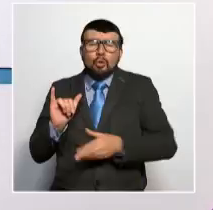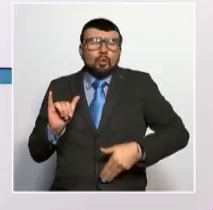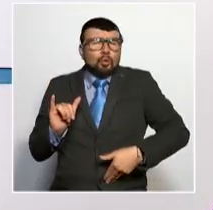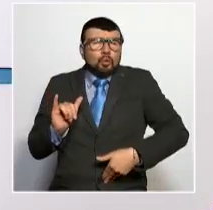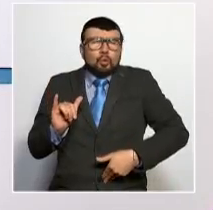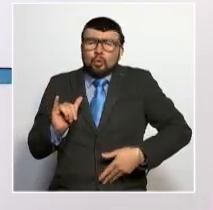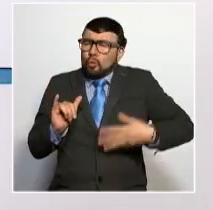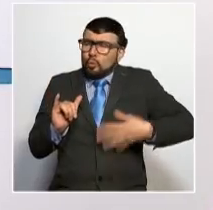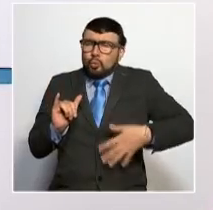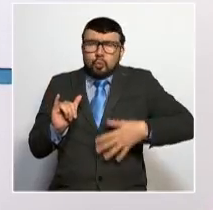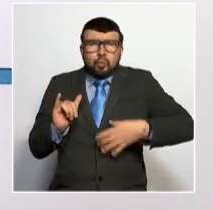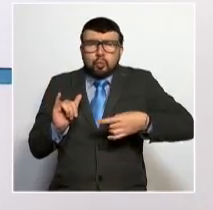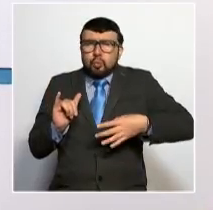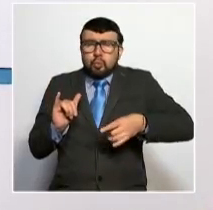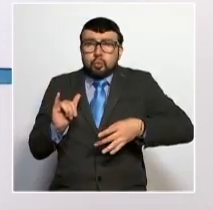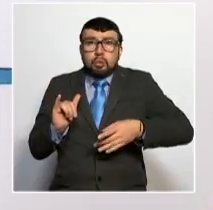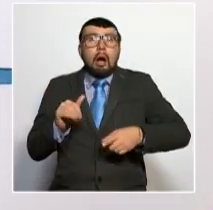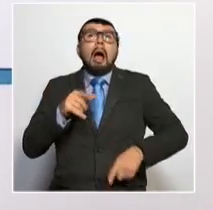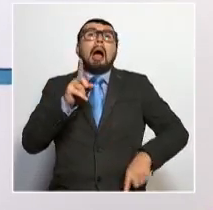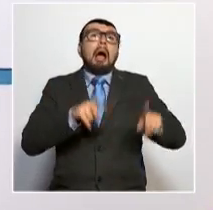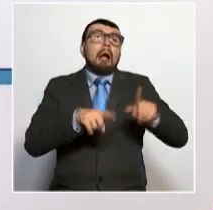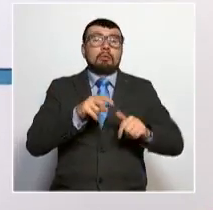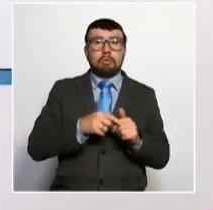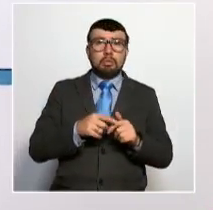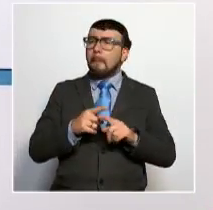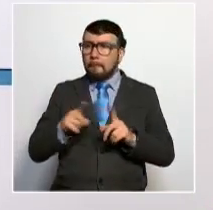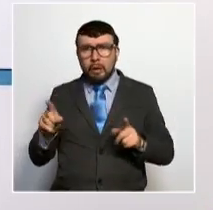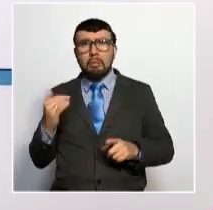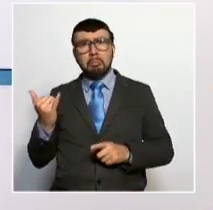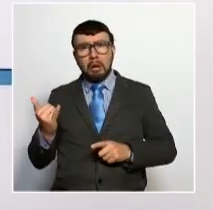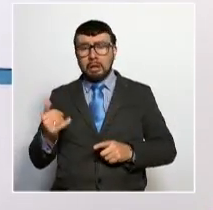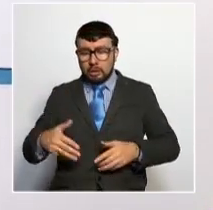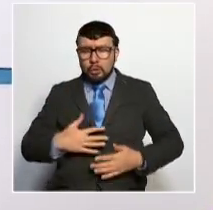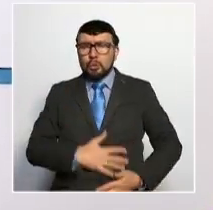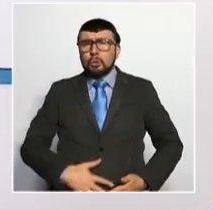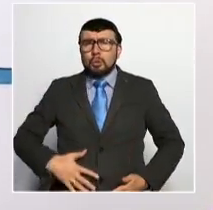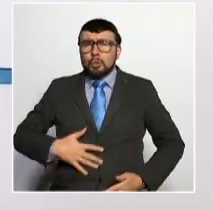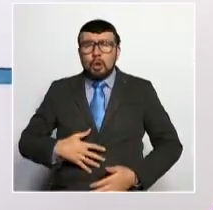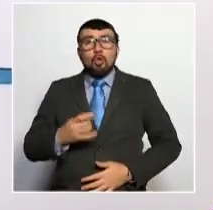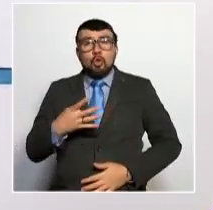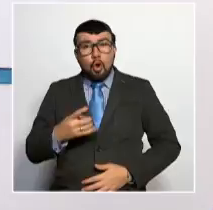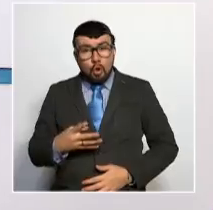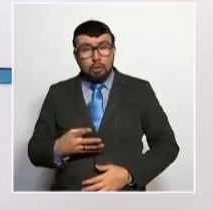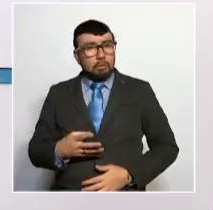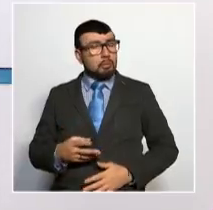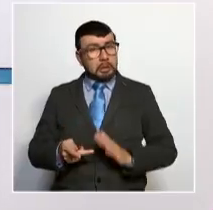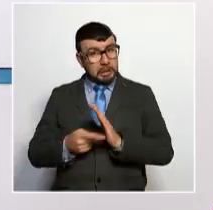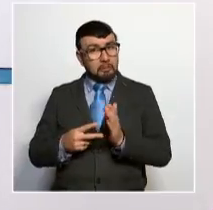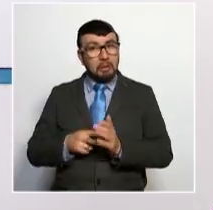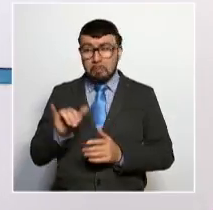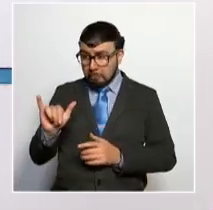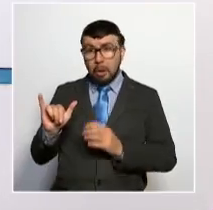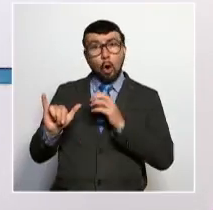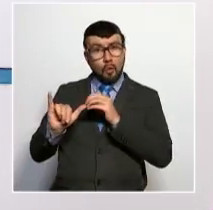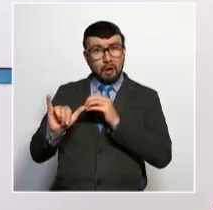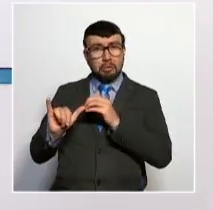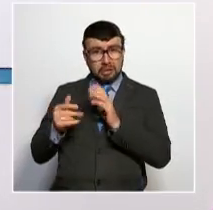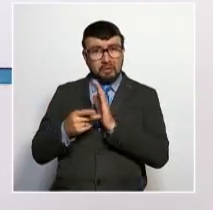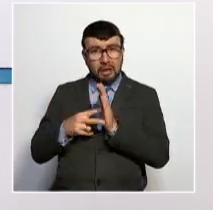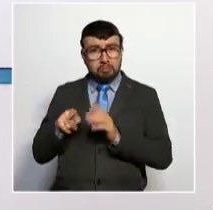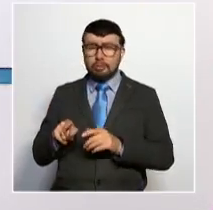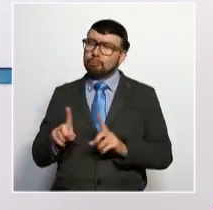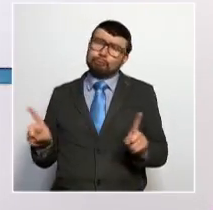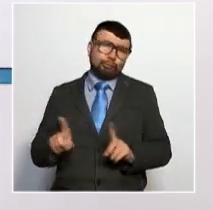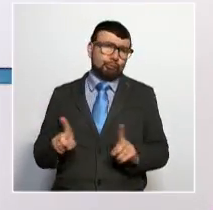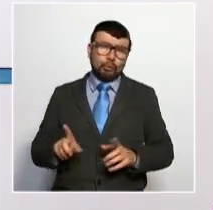es importante anotar que todo lo que duele en la pelvis baja no significa, o abdomen bajo, no significa que sean ovarios, porque los ovarios